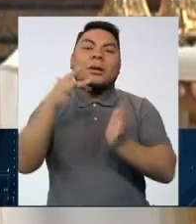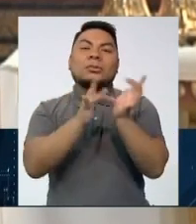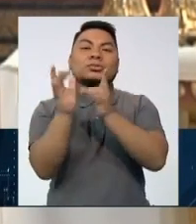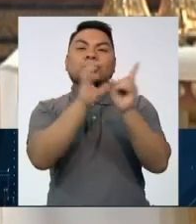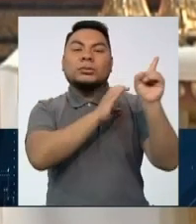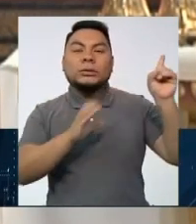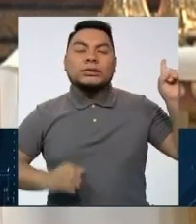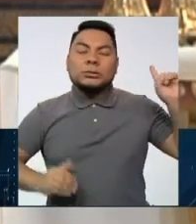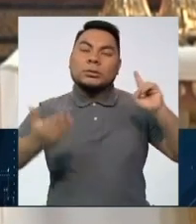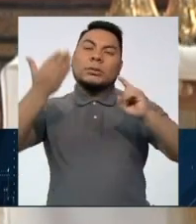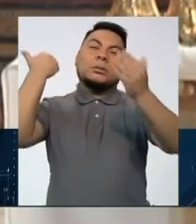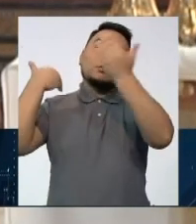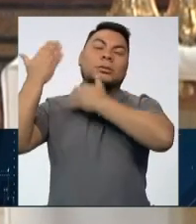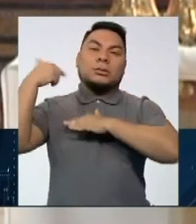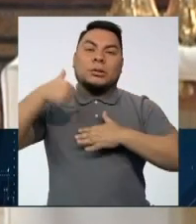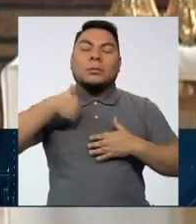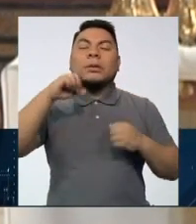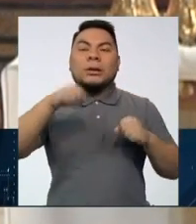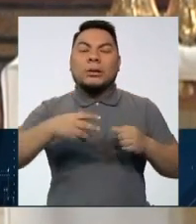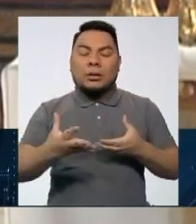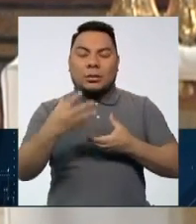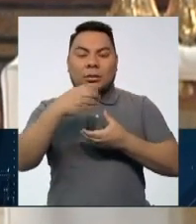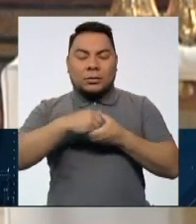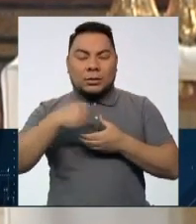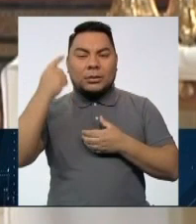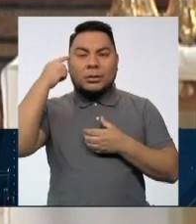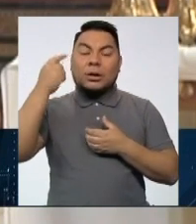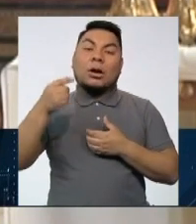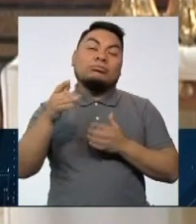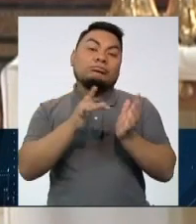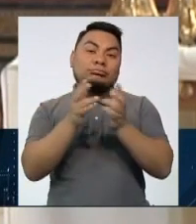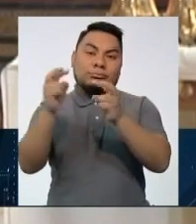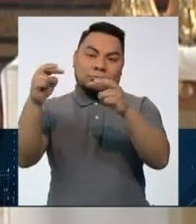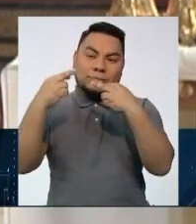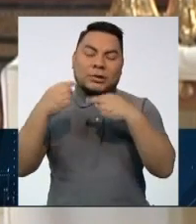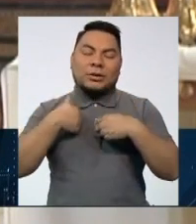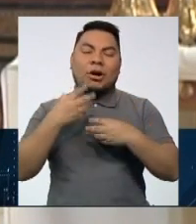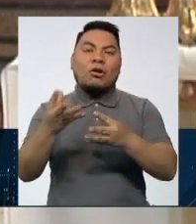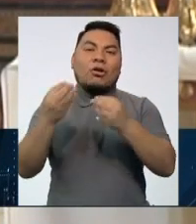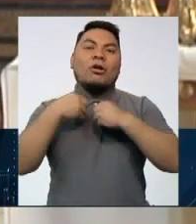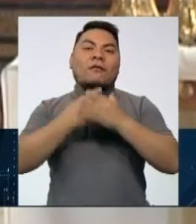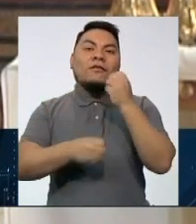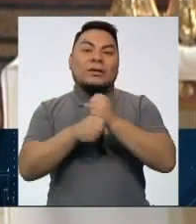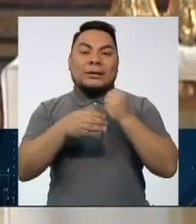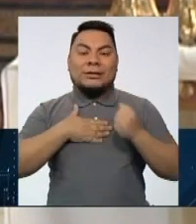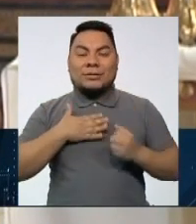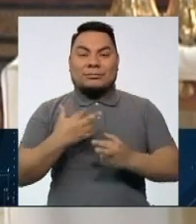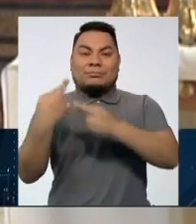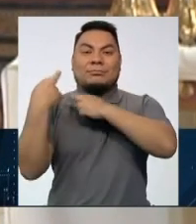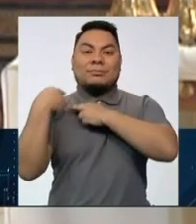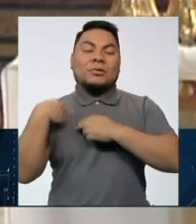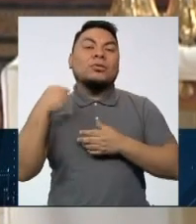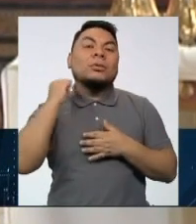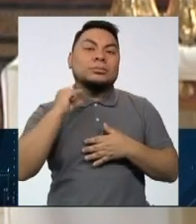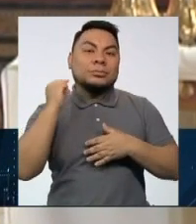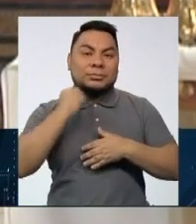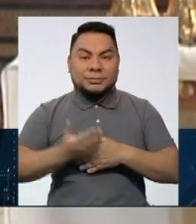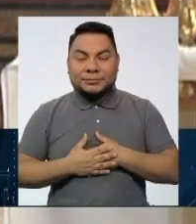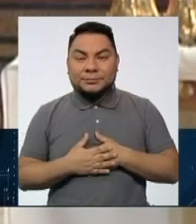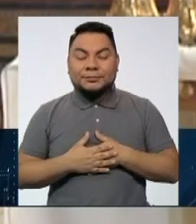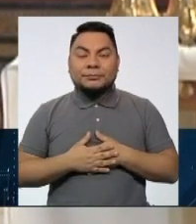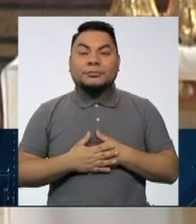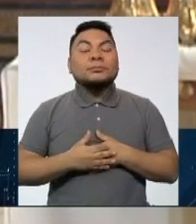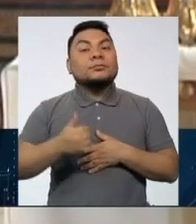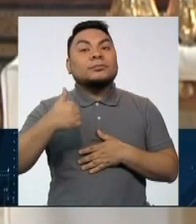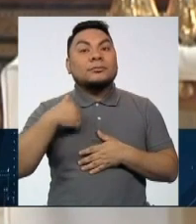me hizo capaz, se fió de mí y me confió este ministerio. Vino